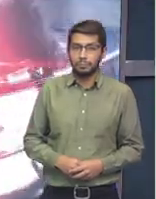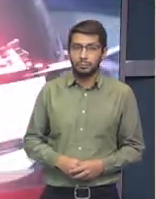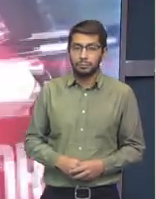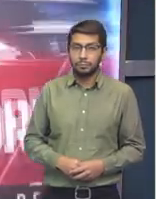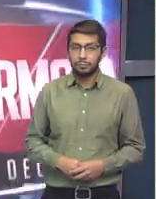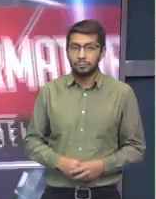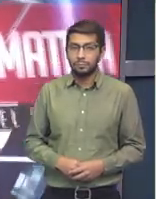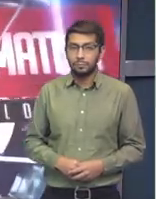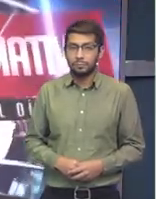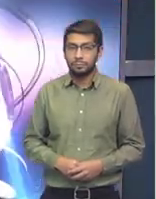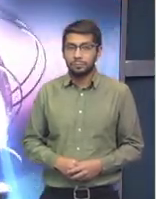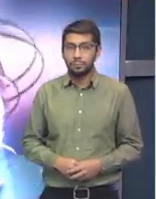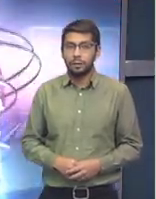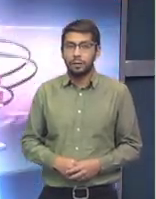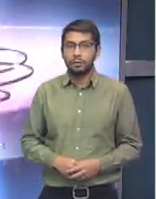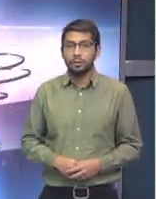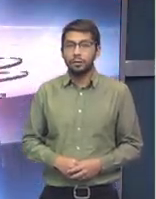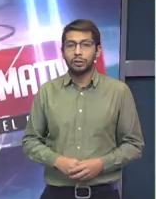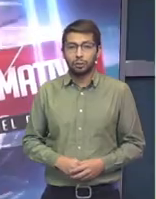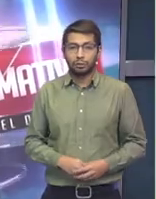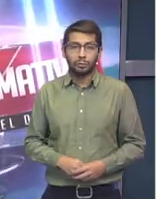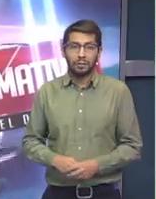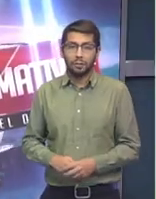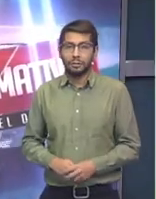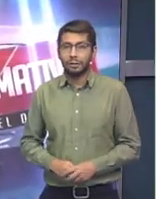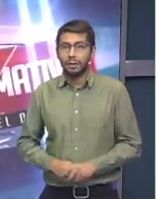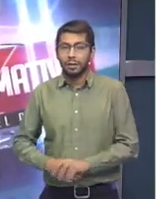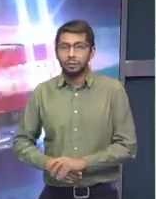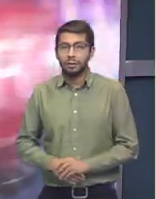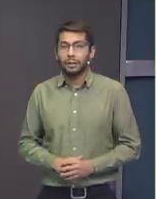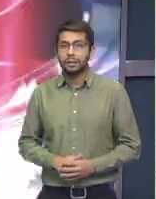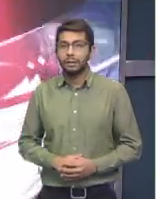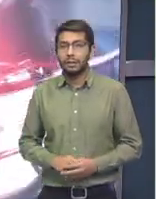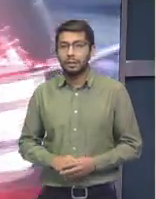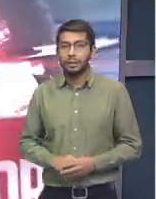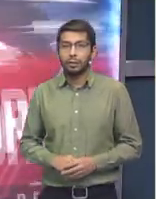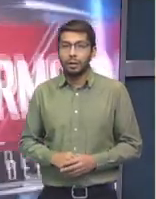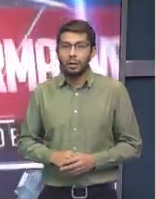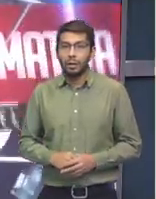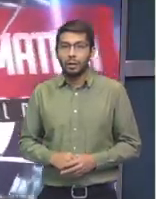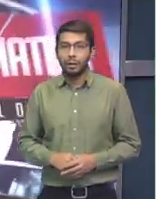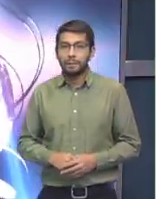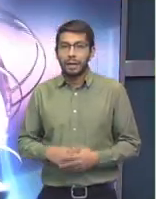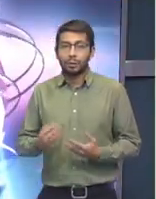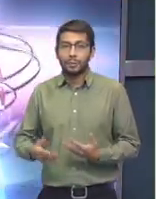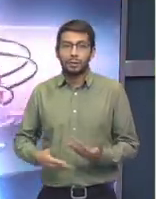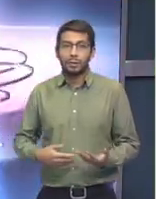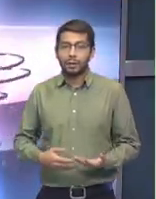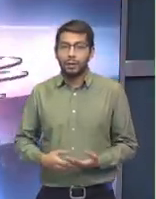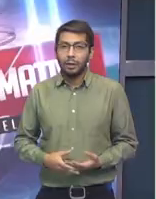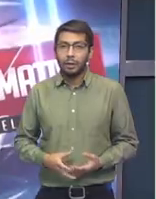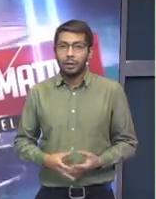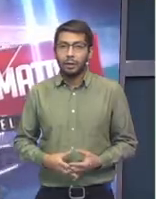recibido la primera dosis de esa vacuna. Bien. Doctor, otra consulta justamente que nos hacen los televidentes tiene que ver con alguna persona